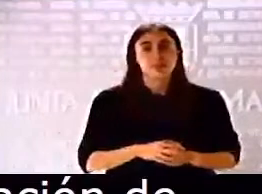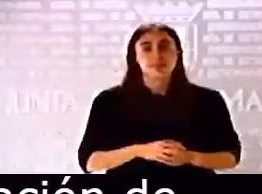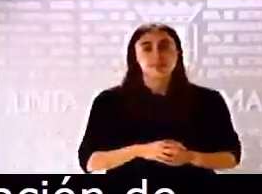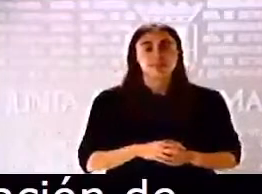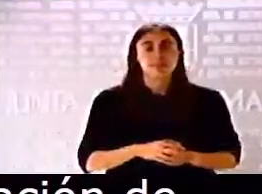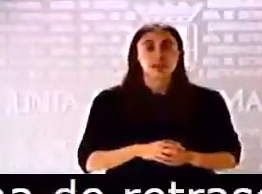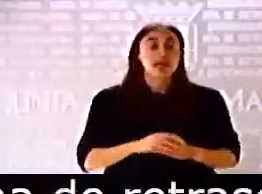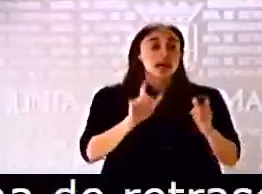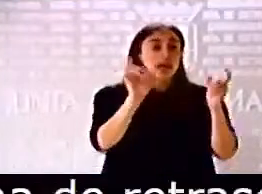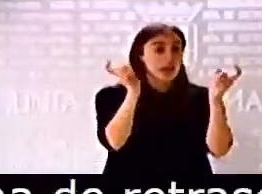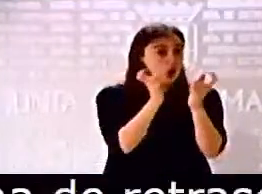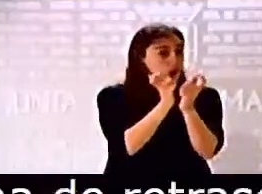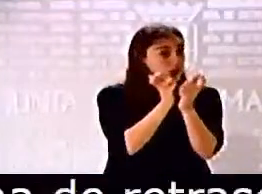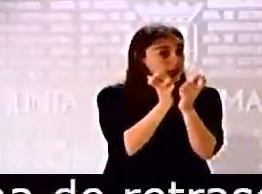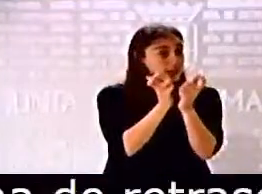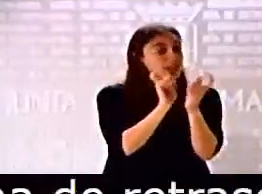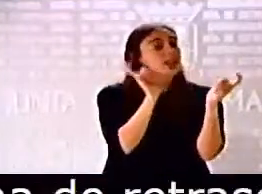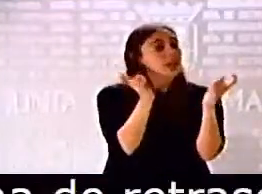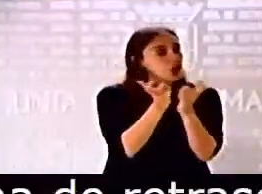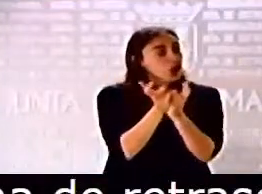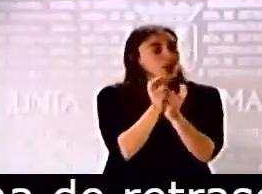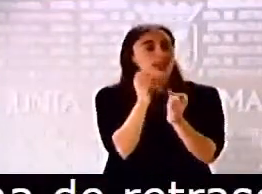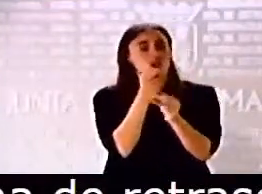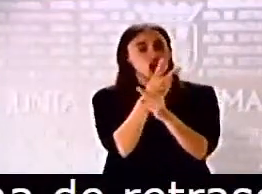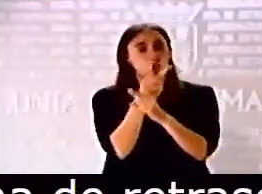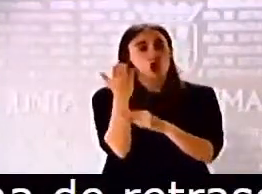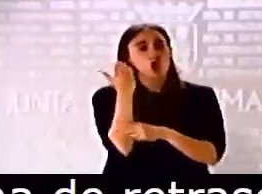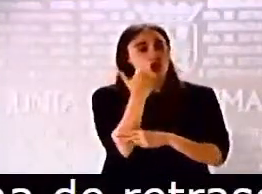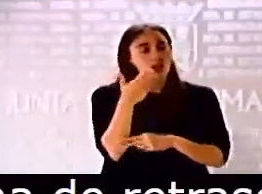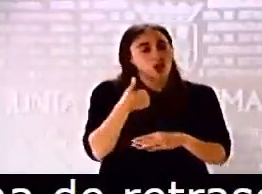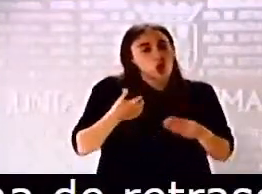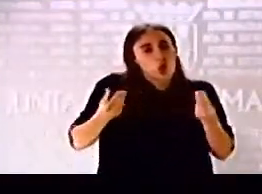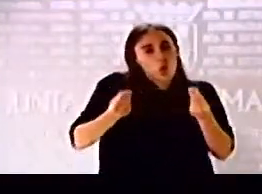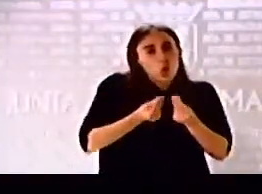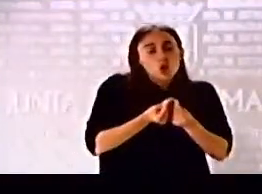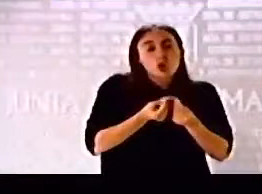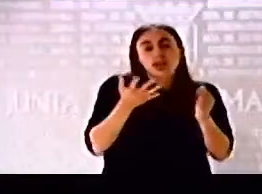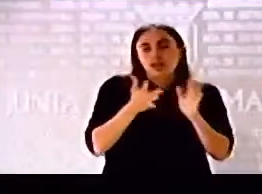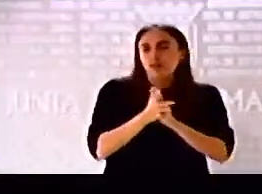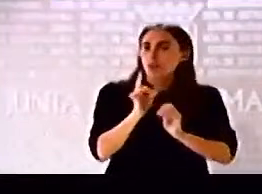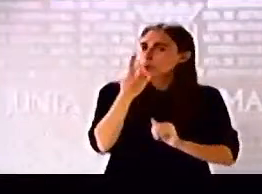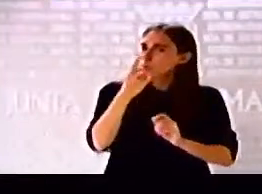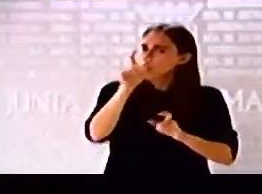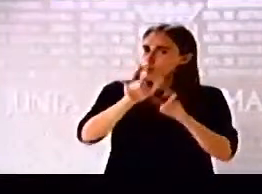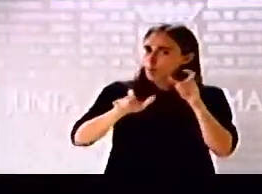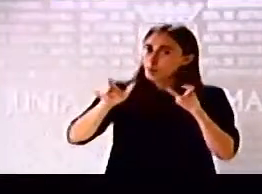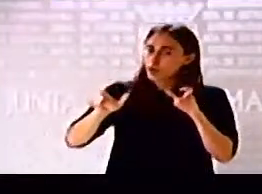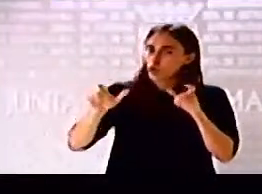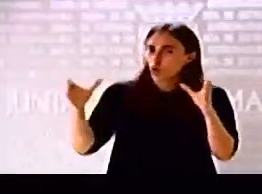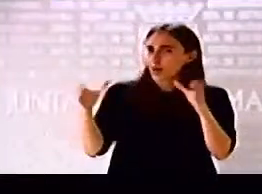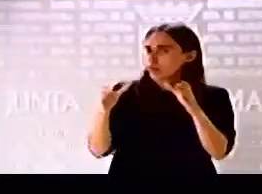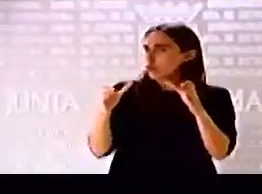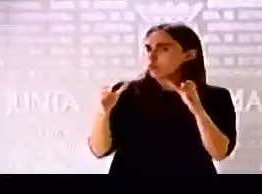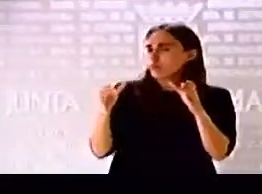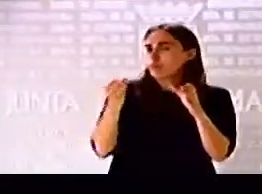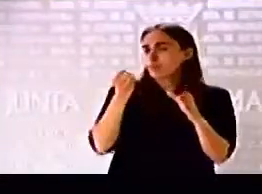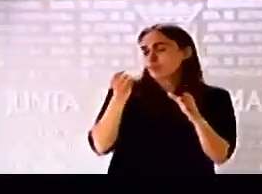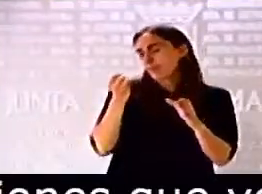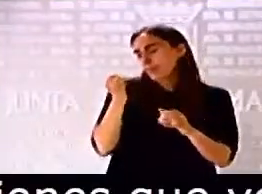las reuniones que yo he tenido con los hosteleros, primero, son una gente magnífica.